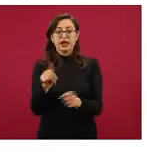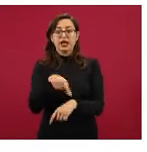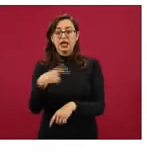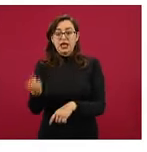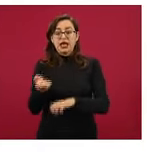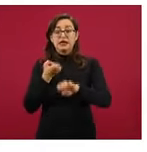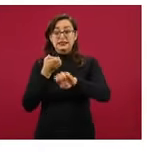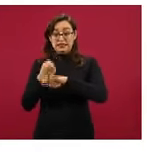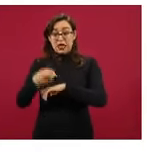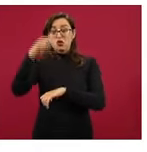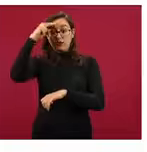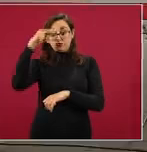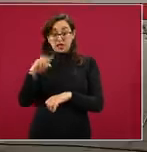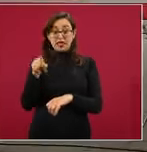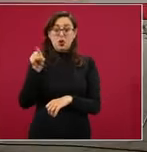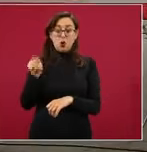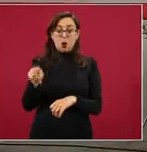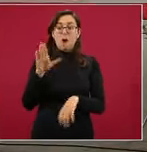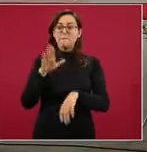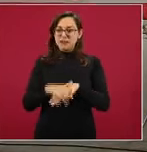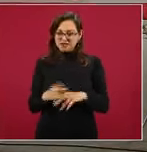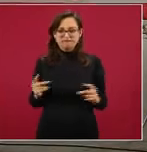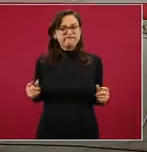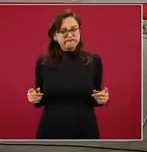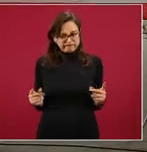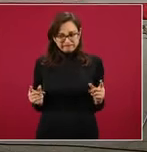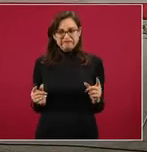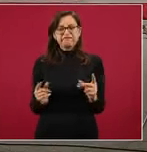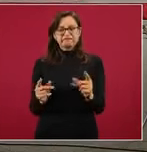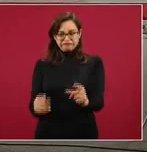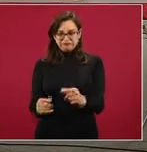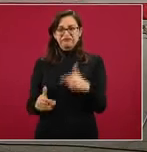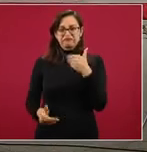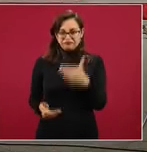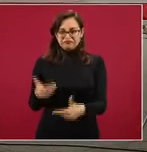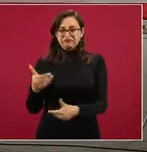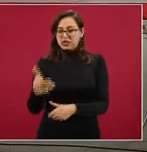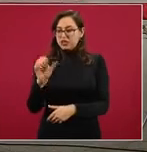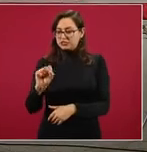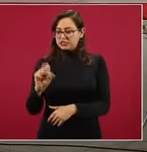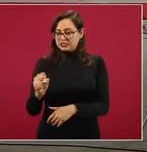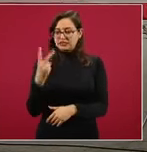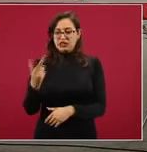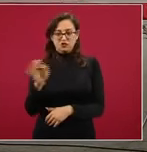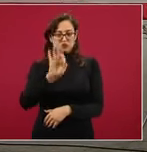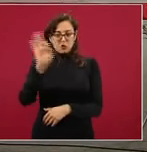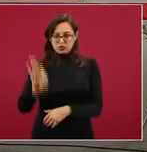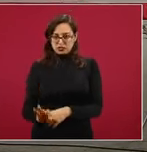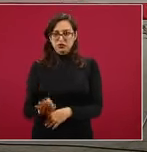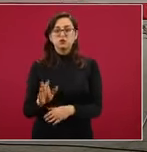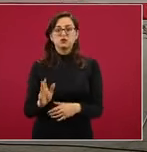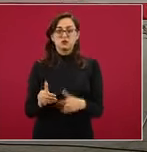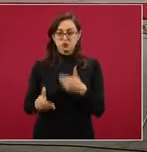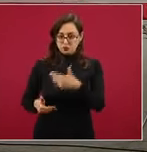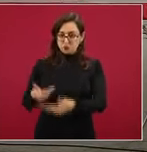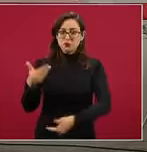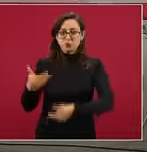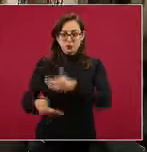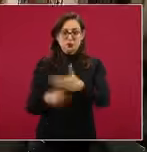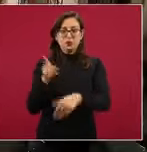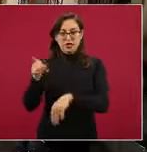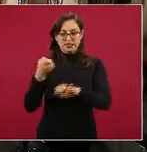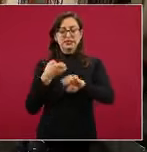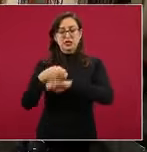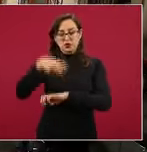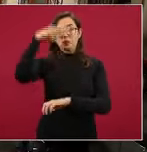México es el estado que más se acerca al avance esperado al 25 de noviembre, que es del 62%. Es el Estado de